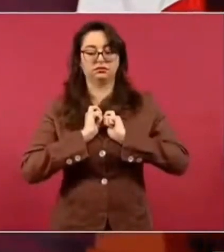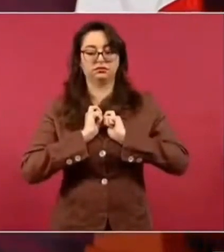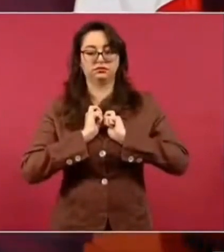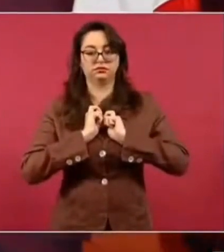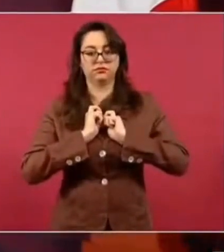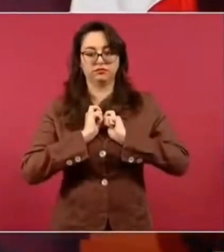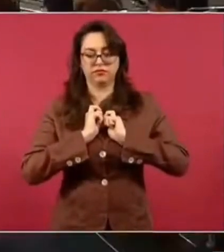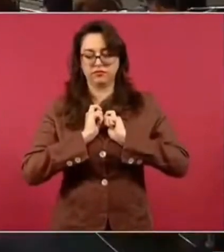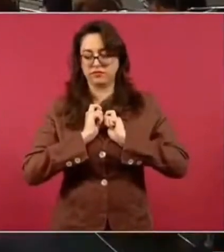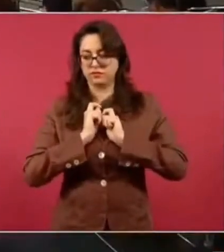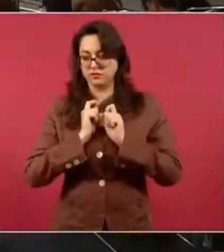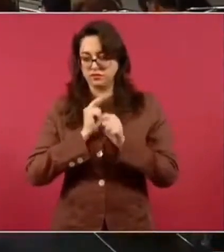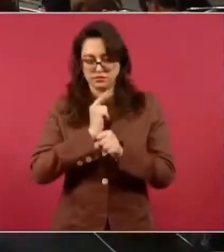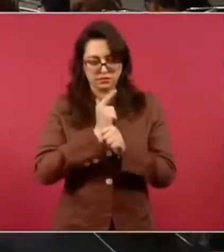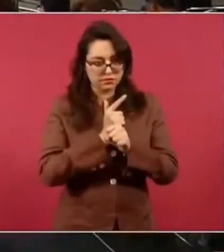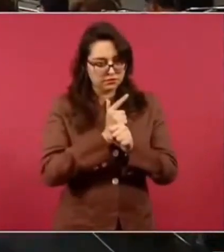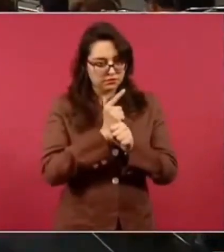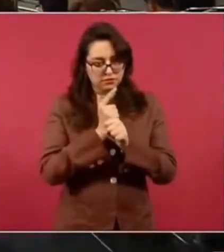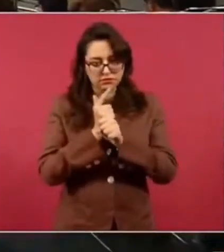las refinerías,